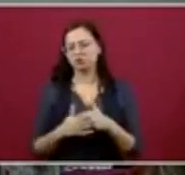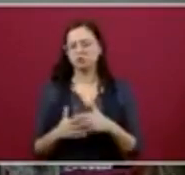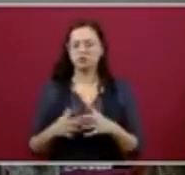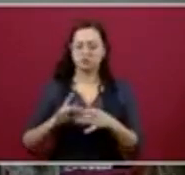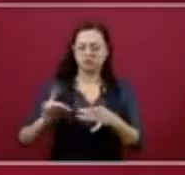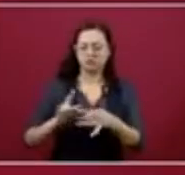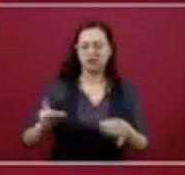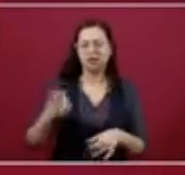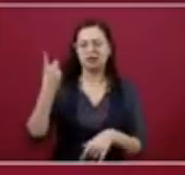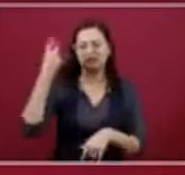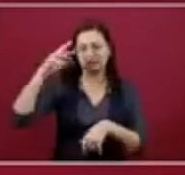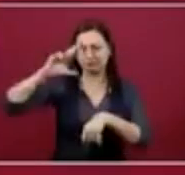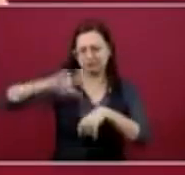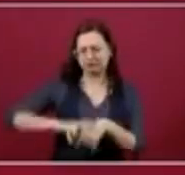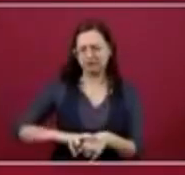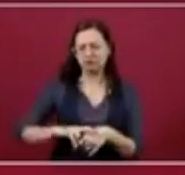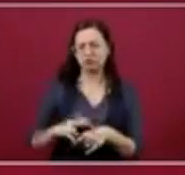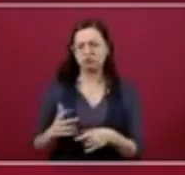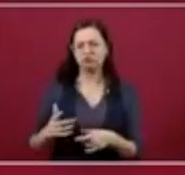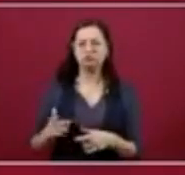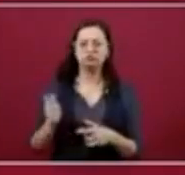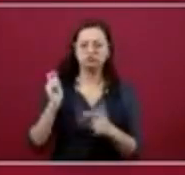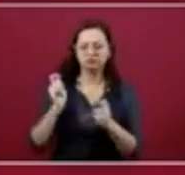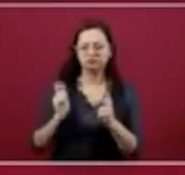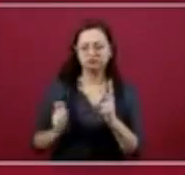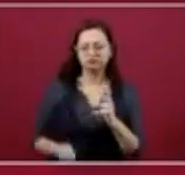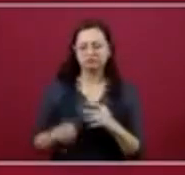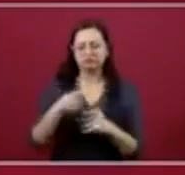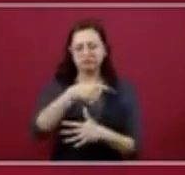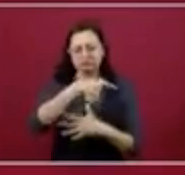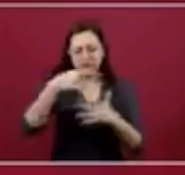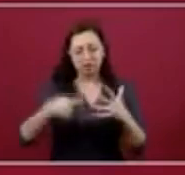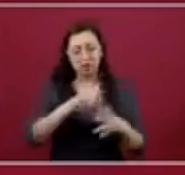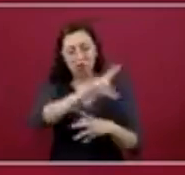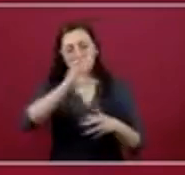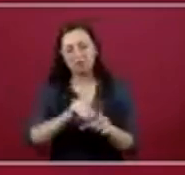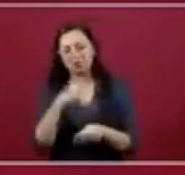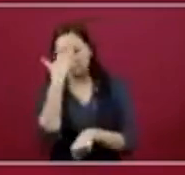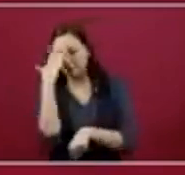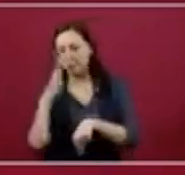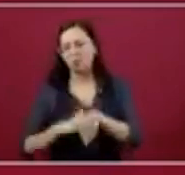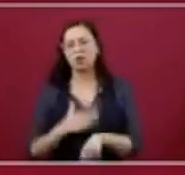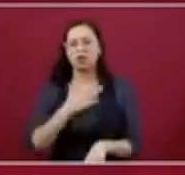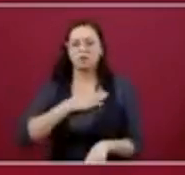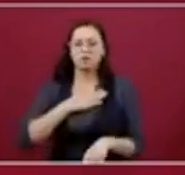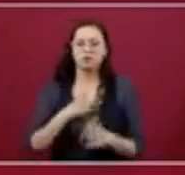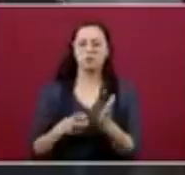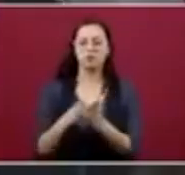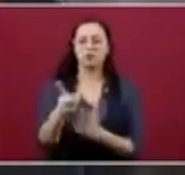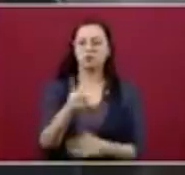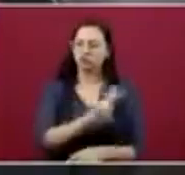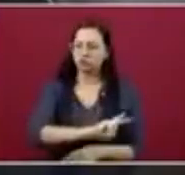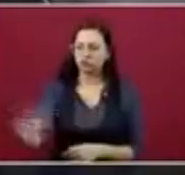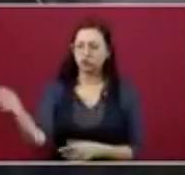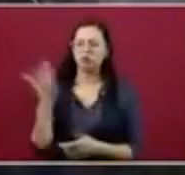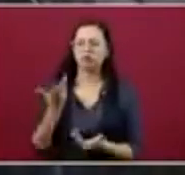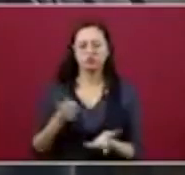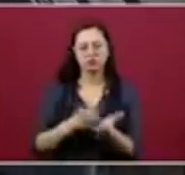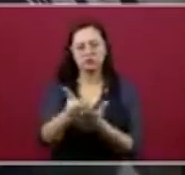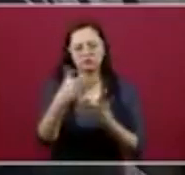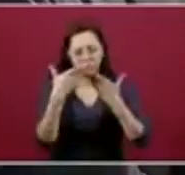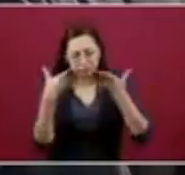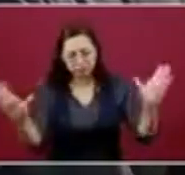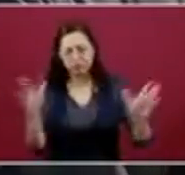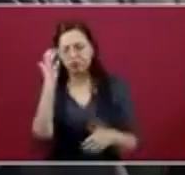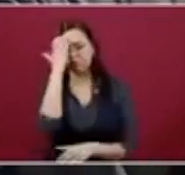el acuerdo para hacer efectiva este derecho a la memoria y abrir finalmente estos documentos por un